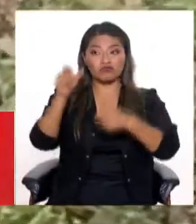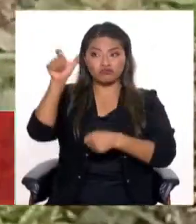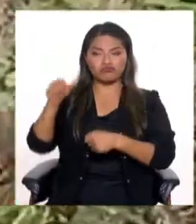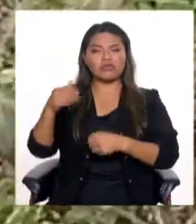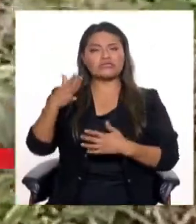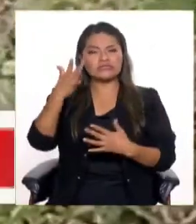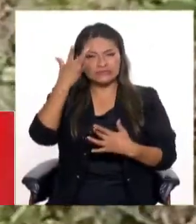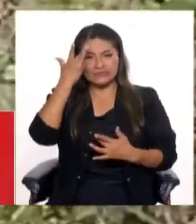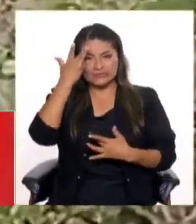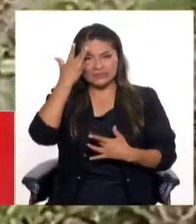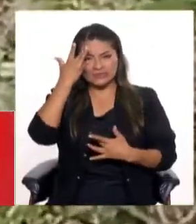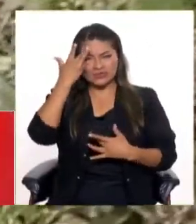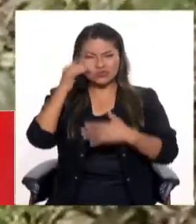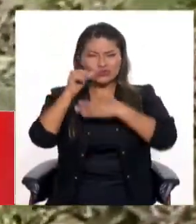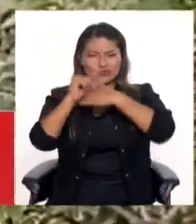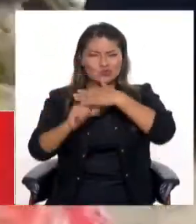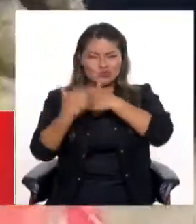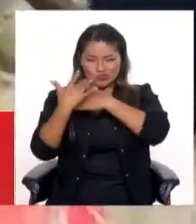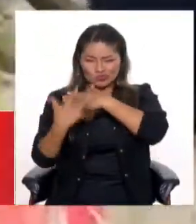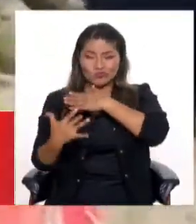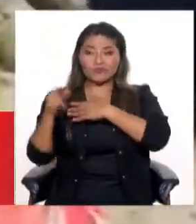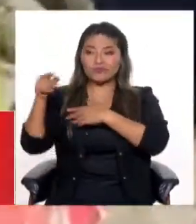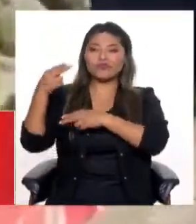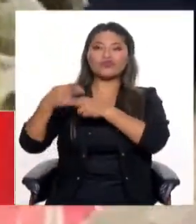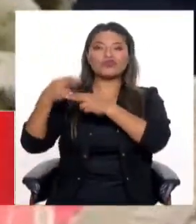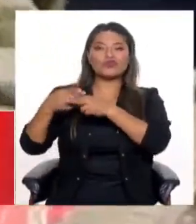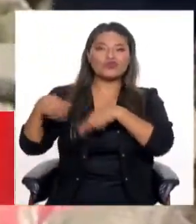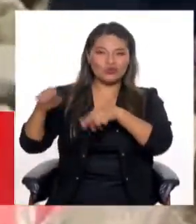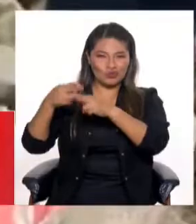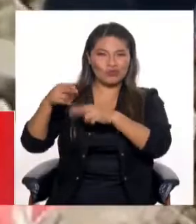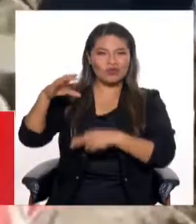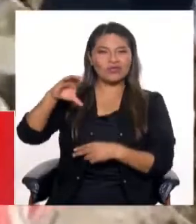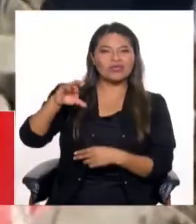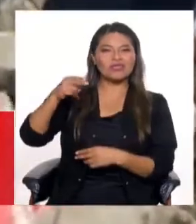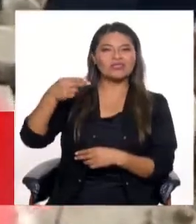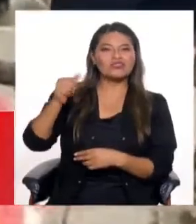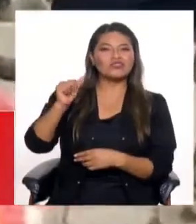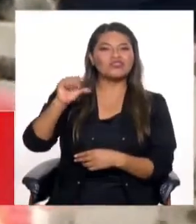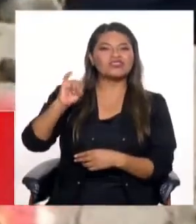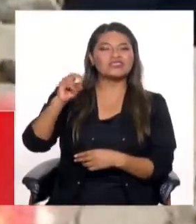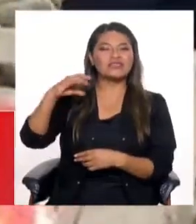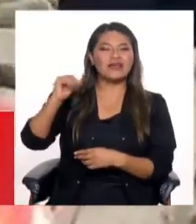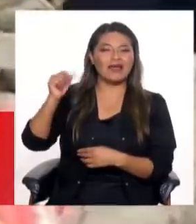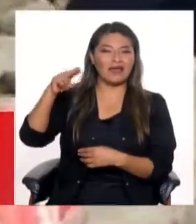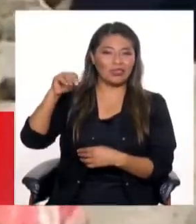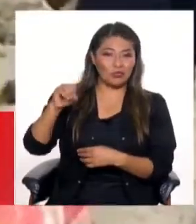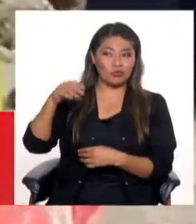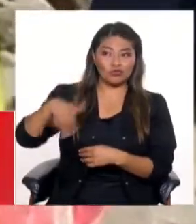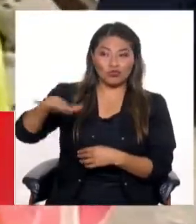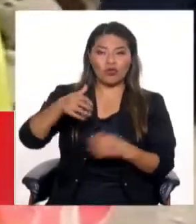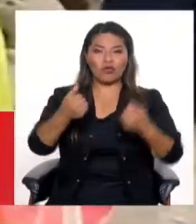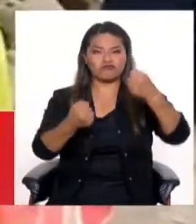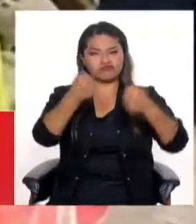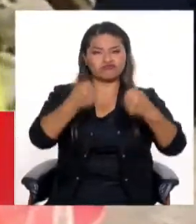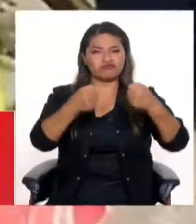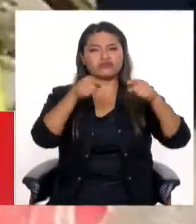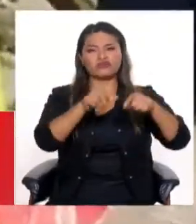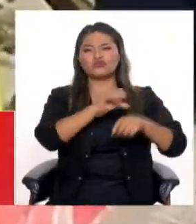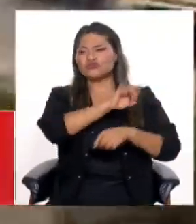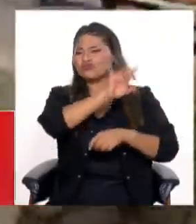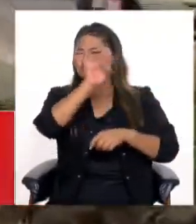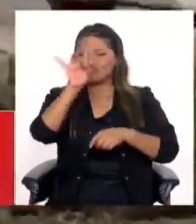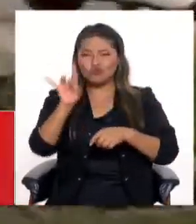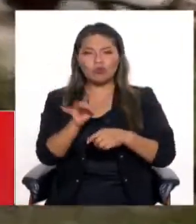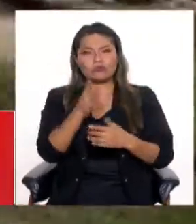Este es el acúster de los llamados chosicanos. El chofer y el cobrador del chosicano quedaron gravemente heridos. Todos